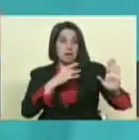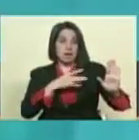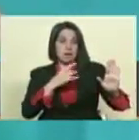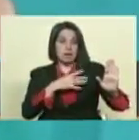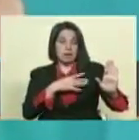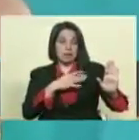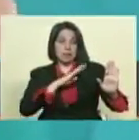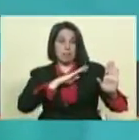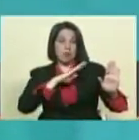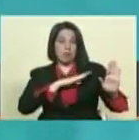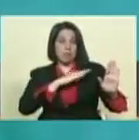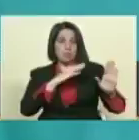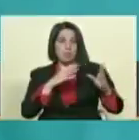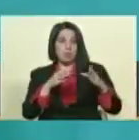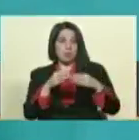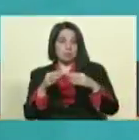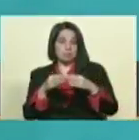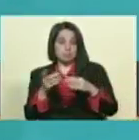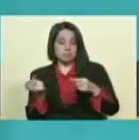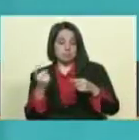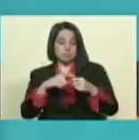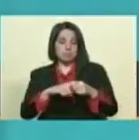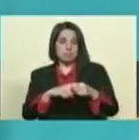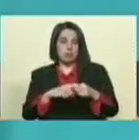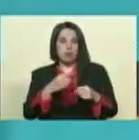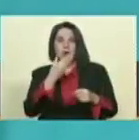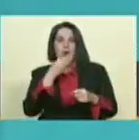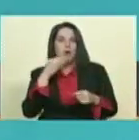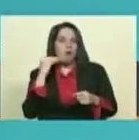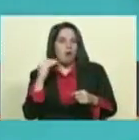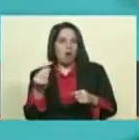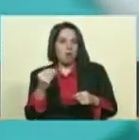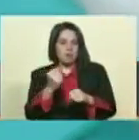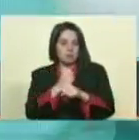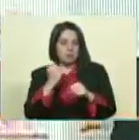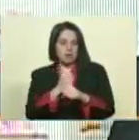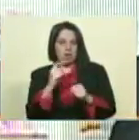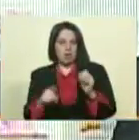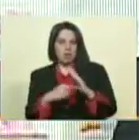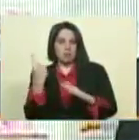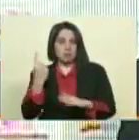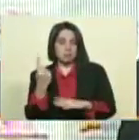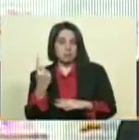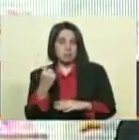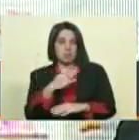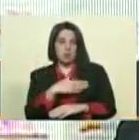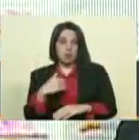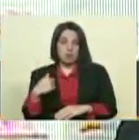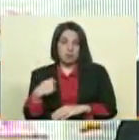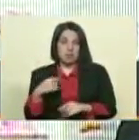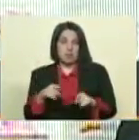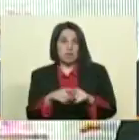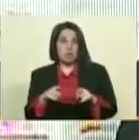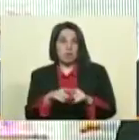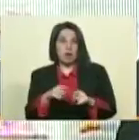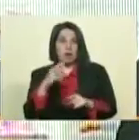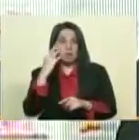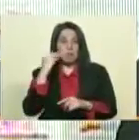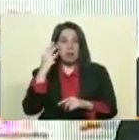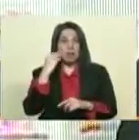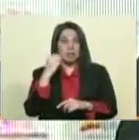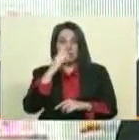En el plan Chamba Juvenil me incorporo. Yo quisiera que el compañero Diosdado nos diera, con la experiencia que